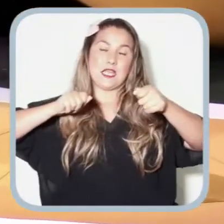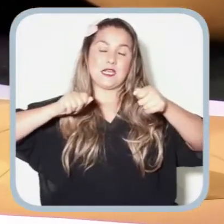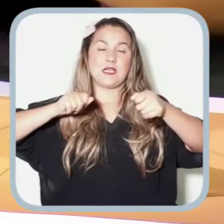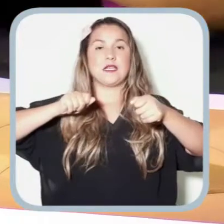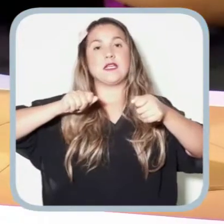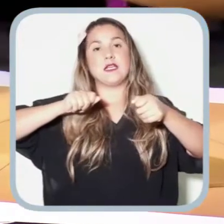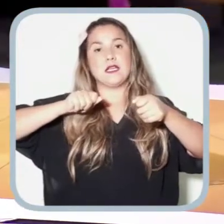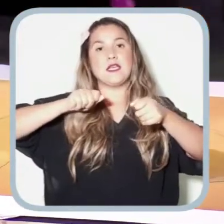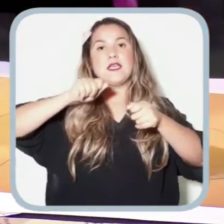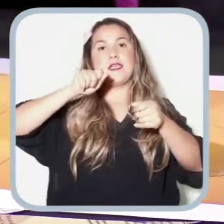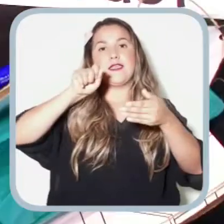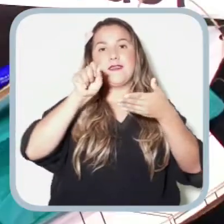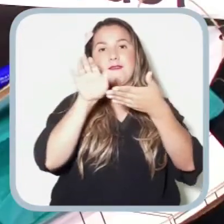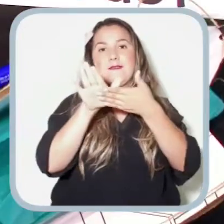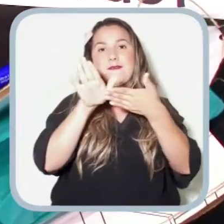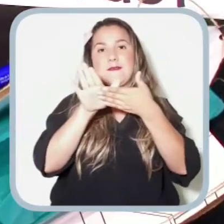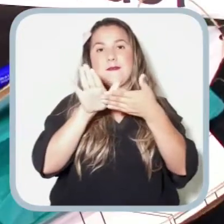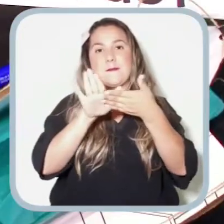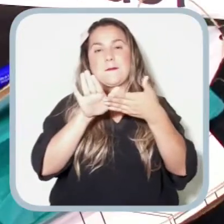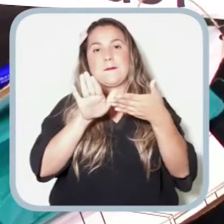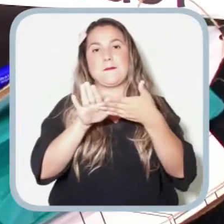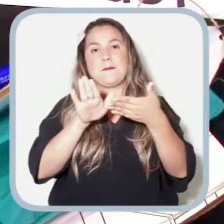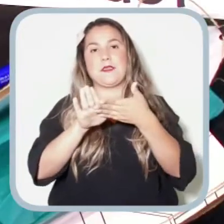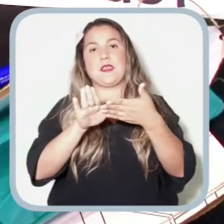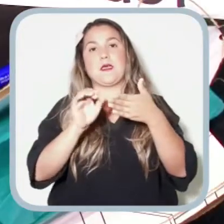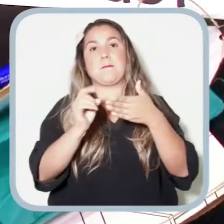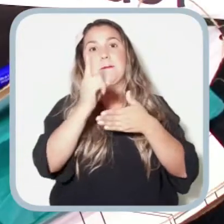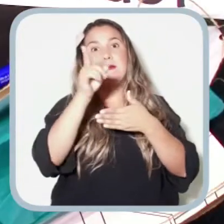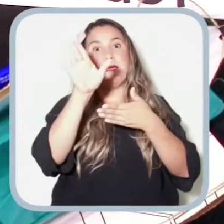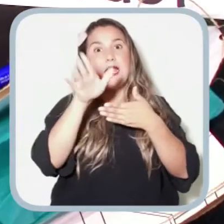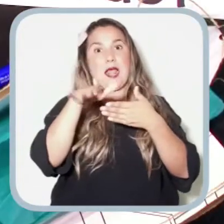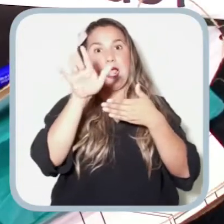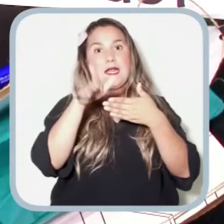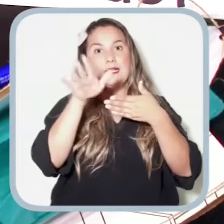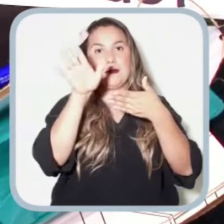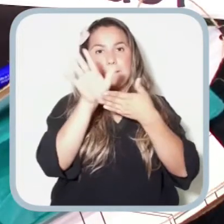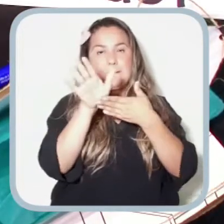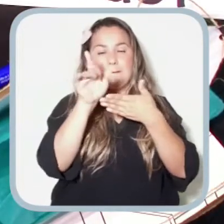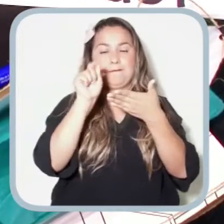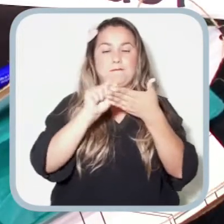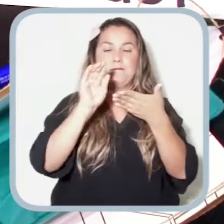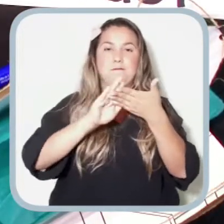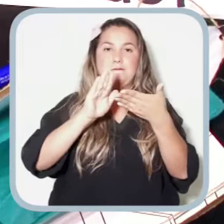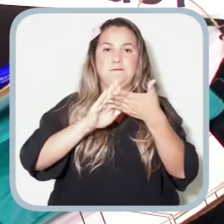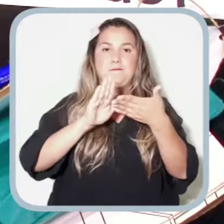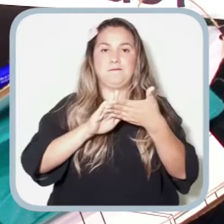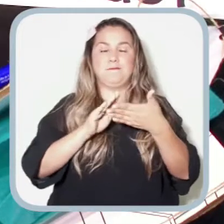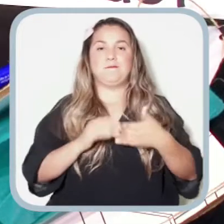ahí y fijaré mi primera mitad